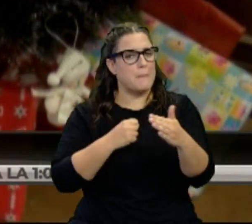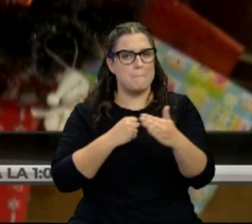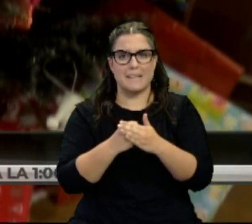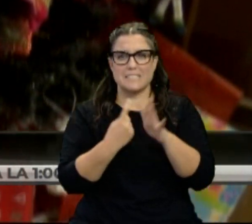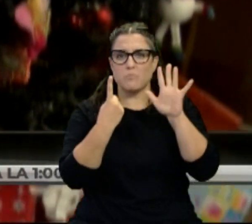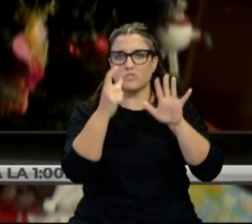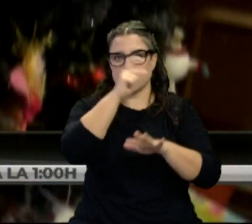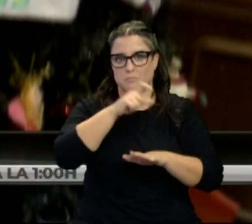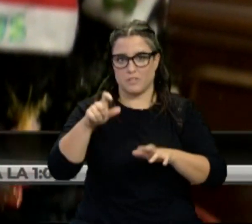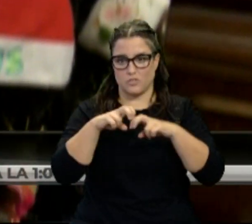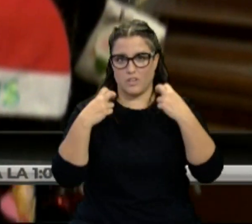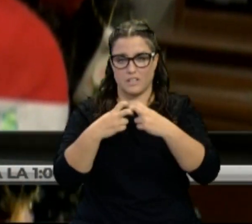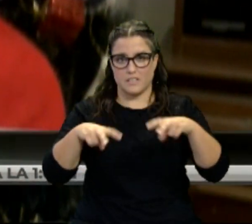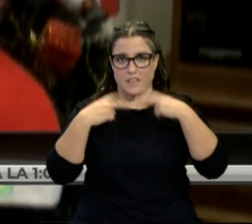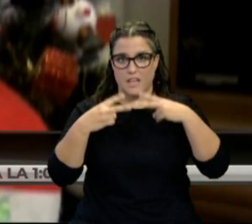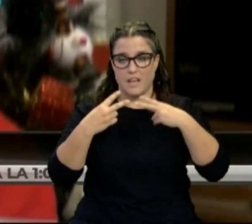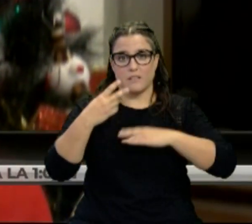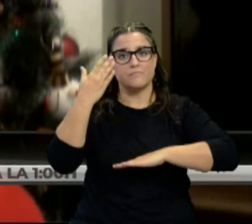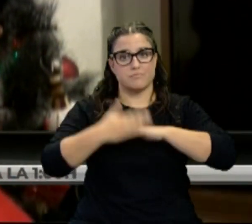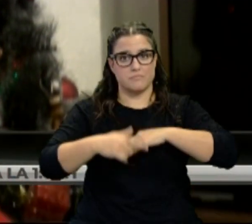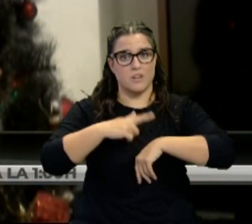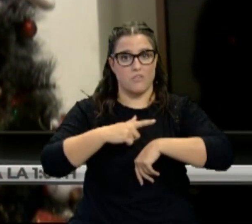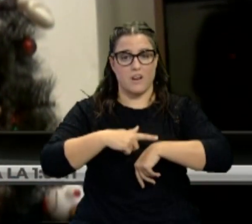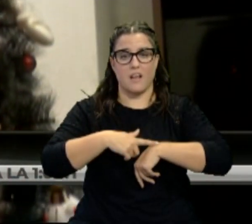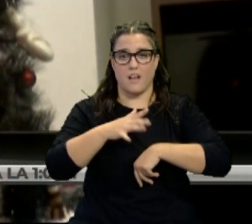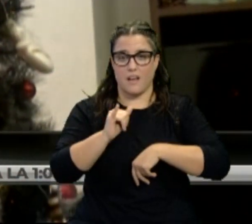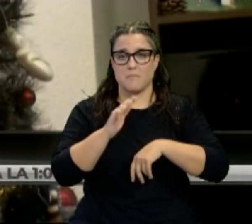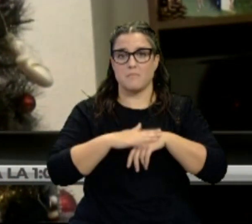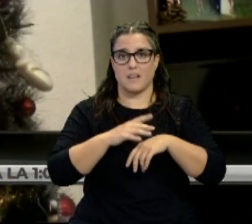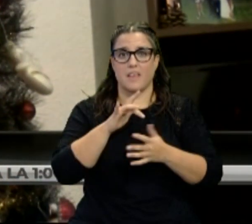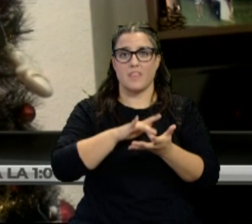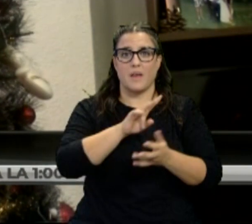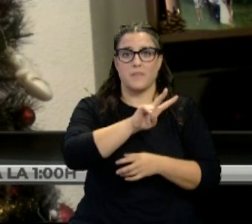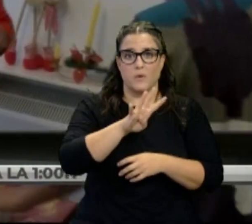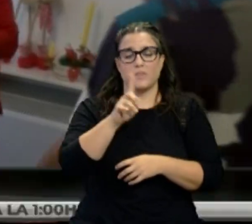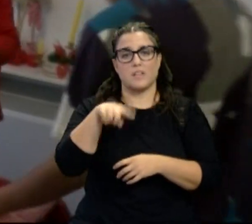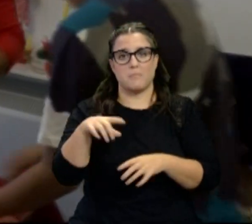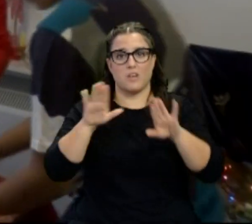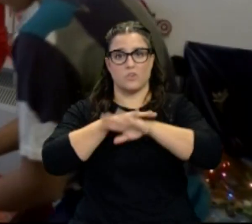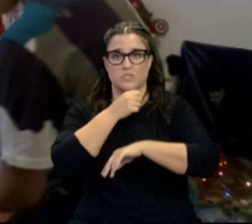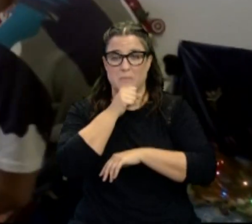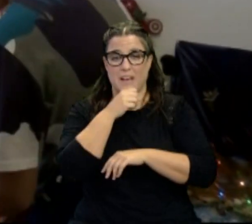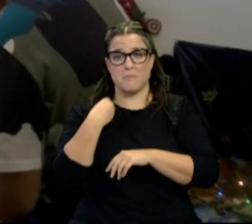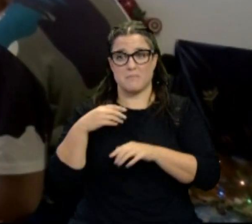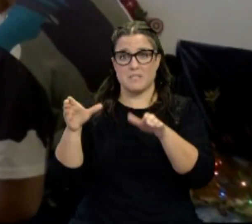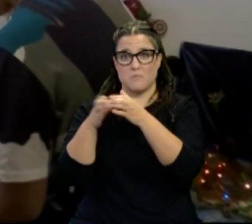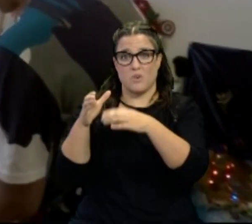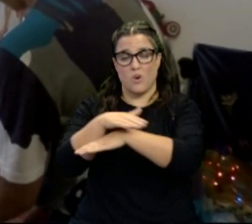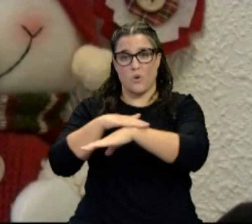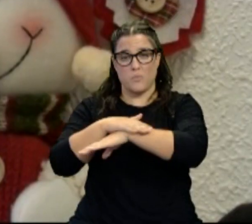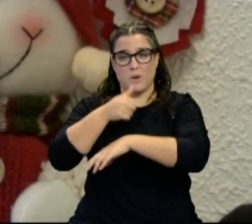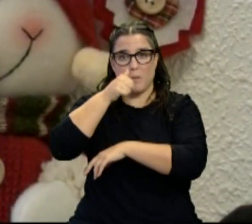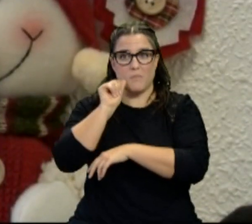y toque de queda a la 1 de madrugada el 24 y también en Nochevieja. Es el plan que perfila el gobierno de Pedro Sánchez y que